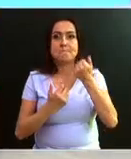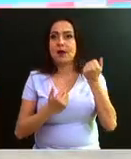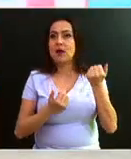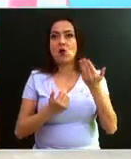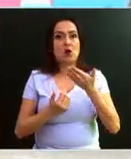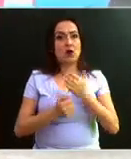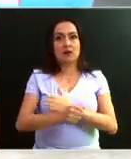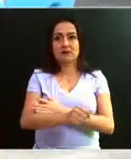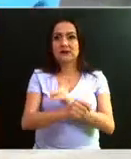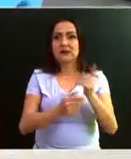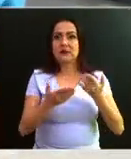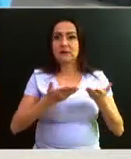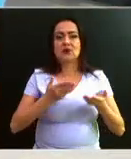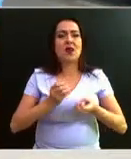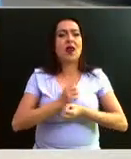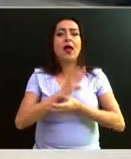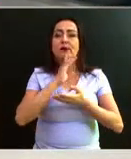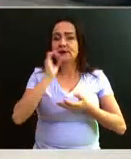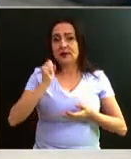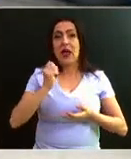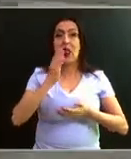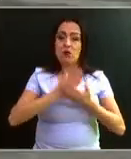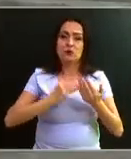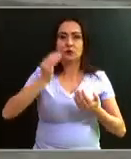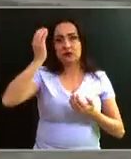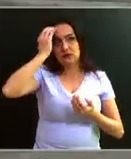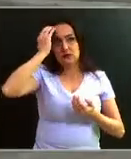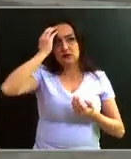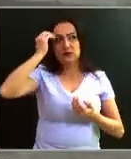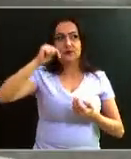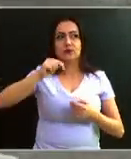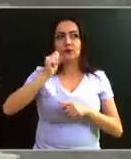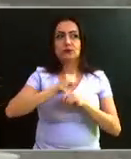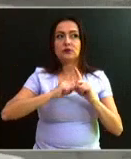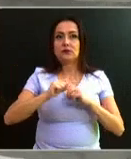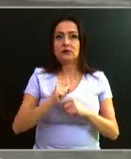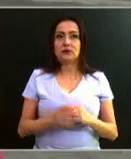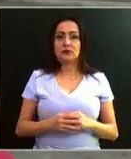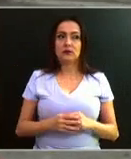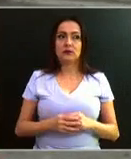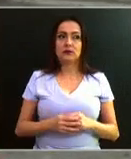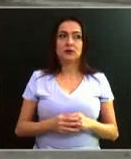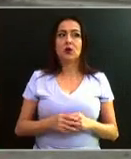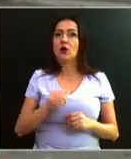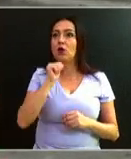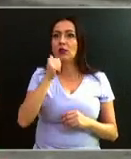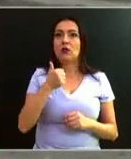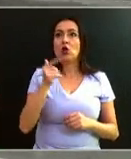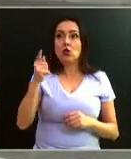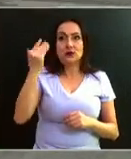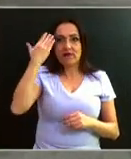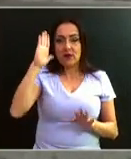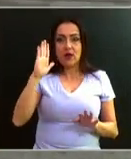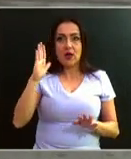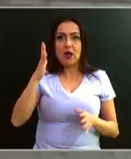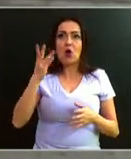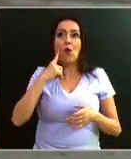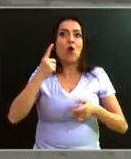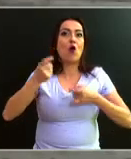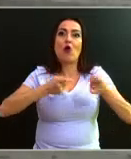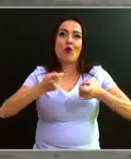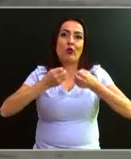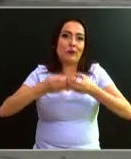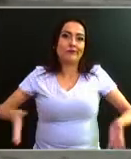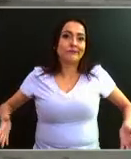servicio. Evidentemente sí, uno es consciente de que, bueno, es una situación que no tenían en cuenta, se salió de las manos y